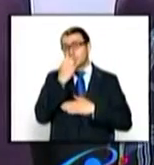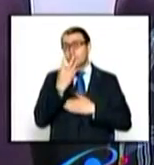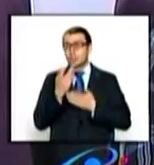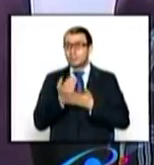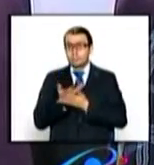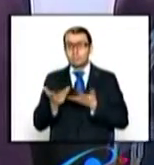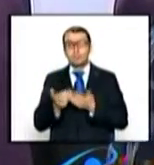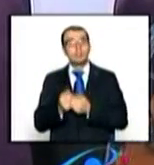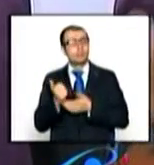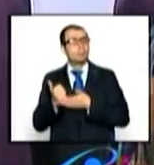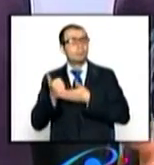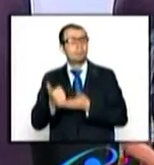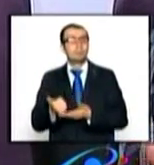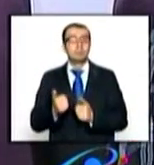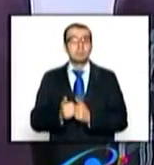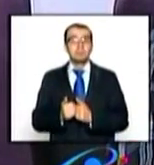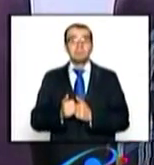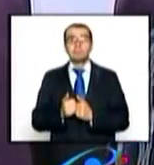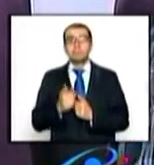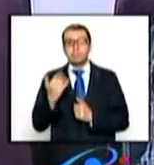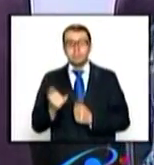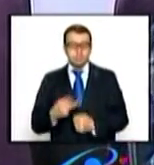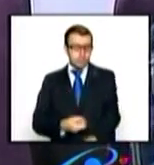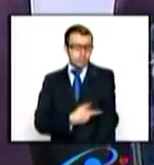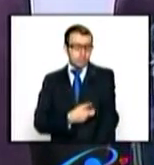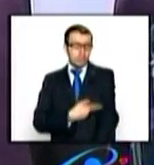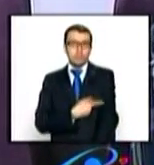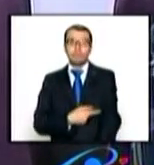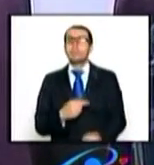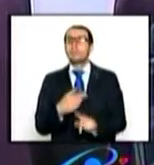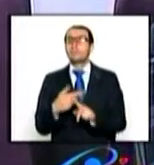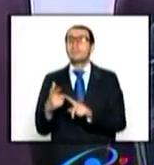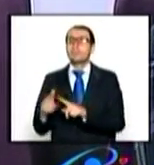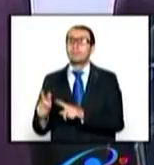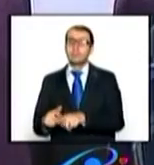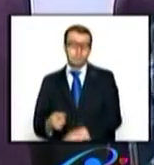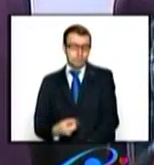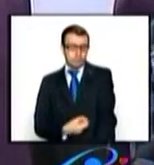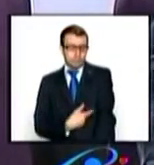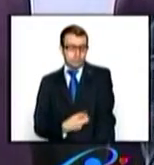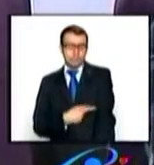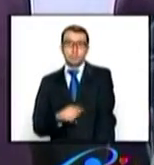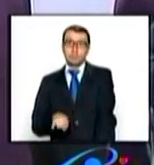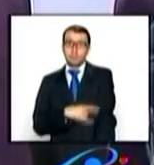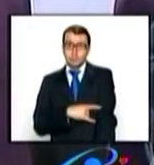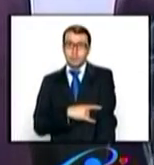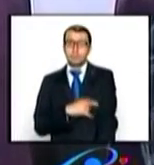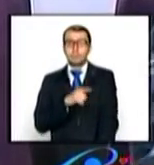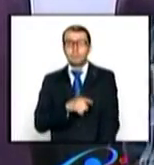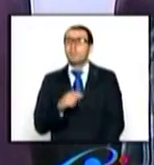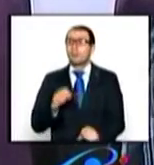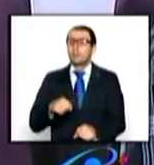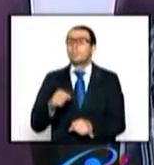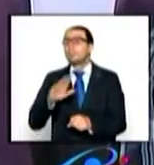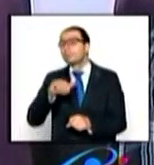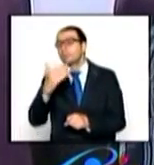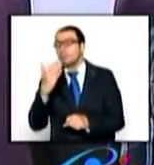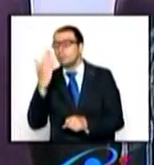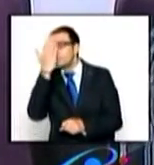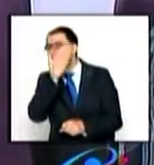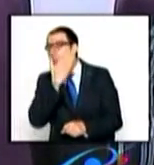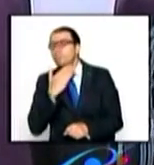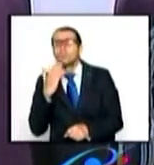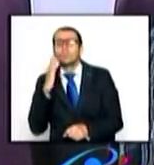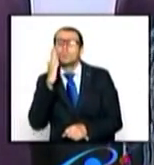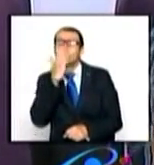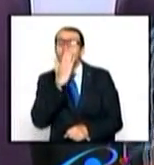terapéuticas, la medicina biológica y la medicina con sueros, porque además de aplicarla yo al paciente dentro del suero, puedo aplicarlo en su rostro o en las lesiones. Entonces en dicha